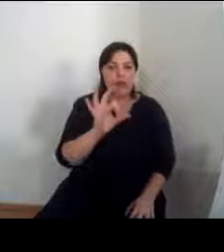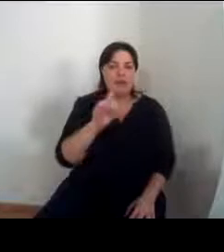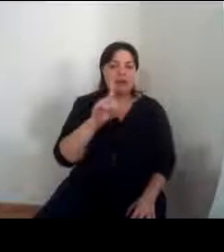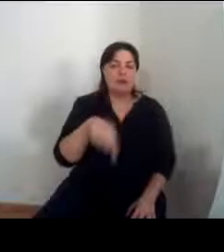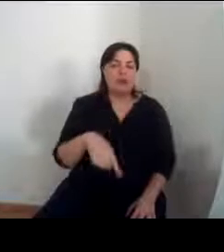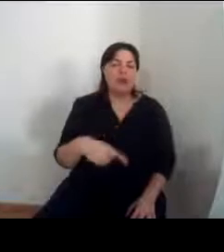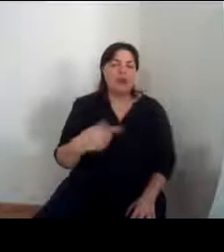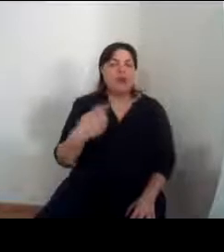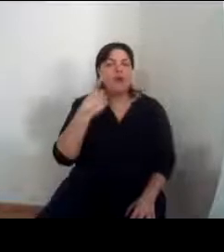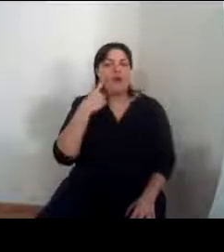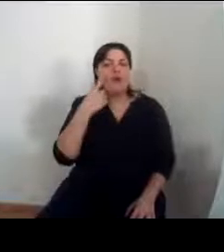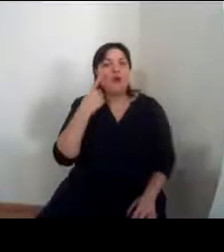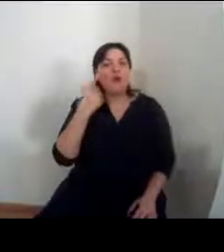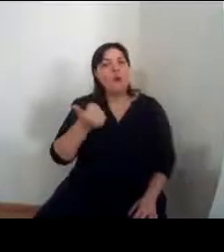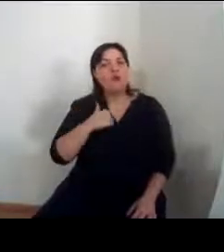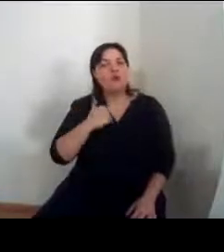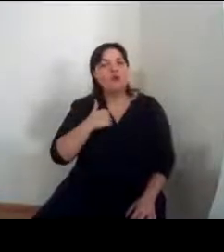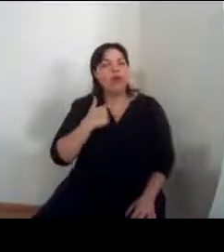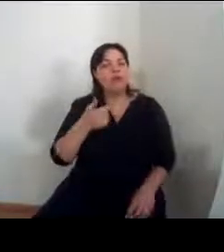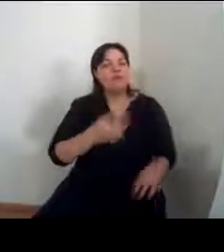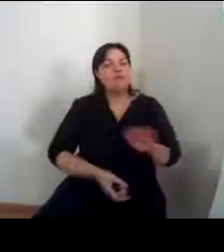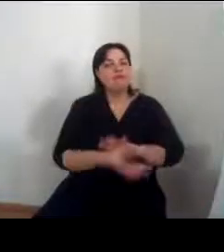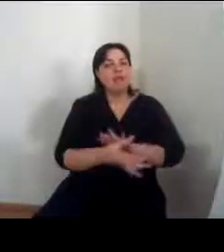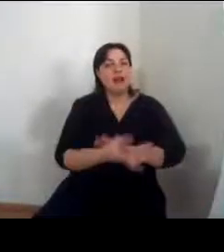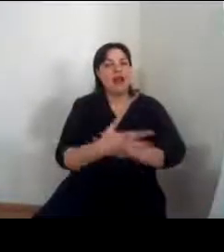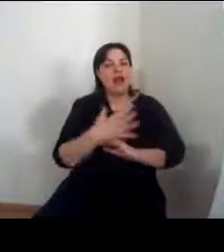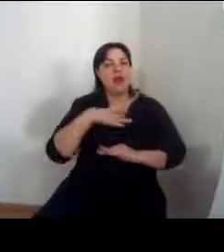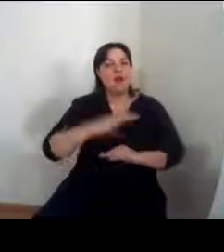oportunidades que se pueden generar